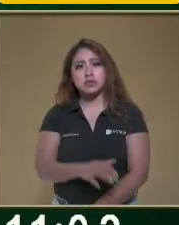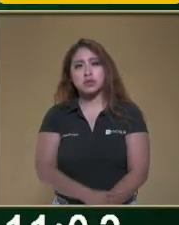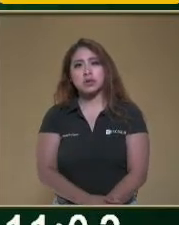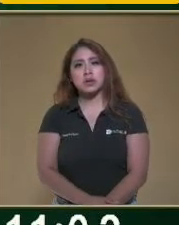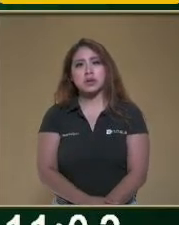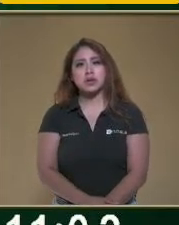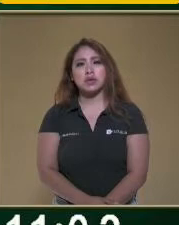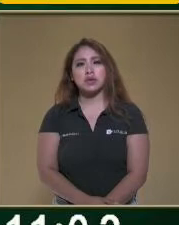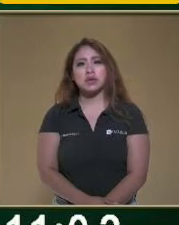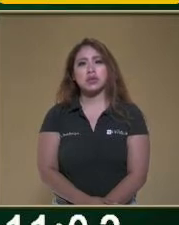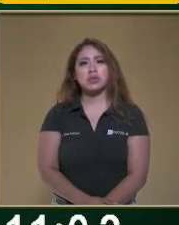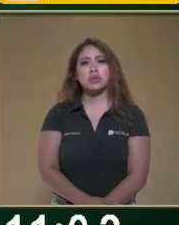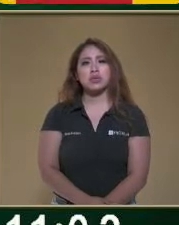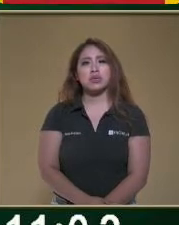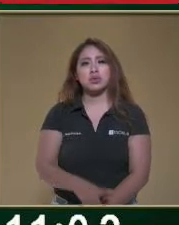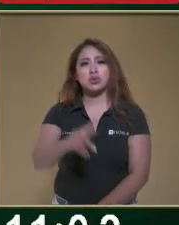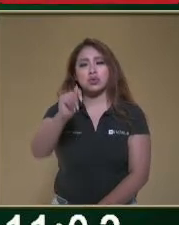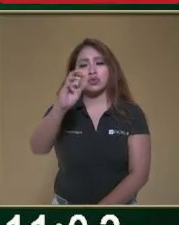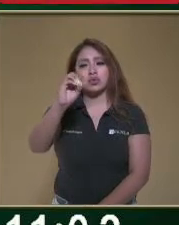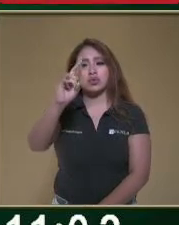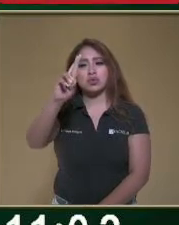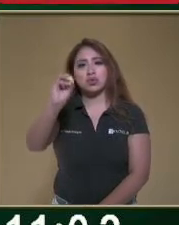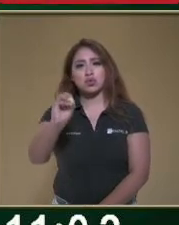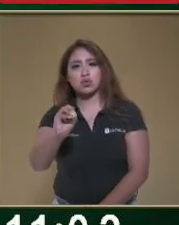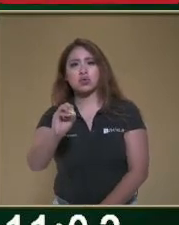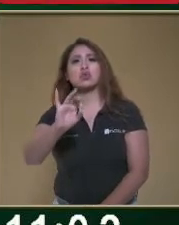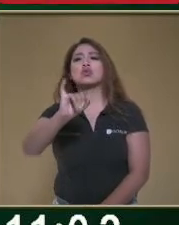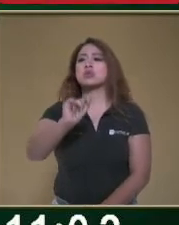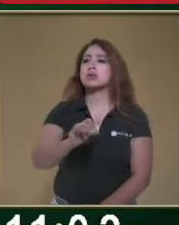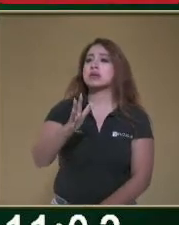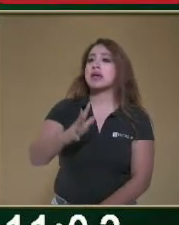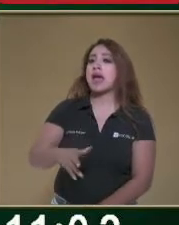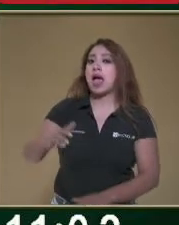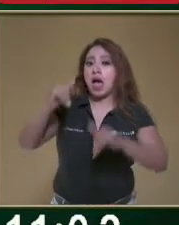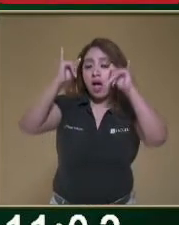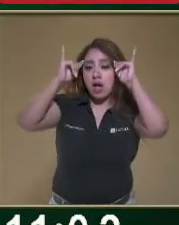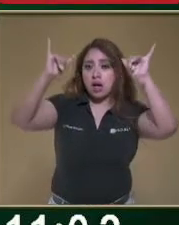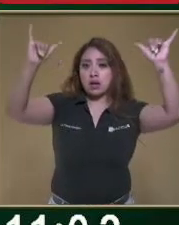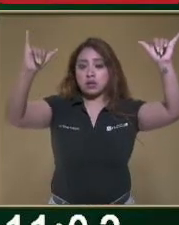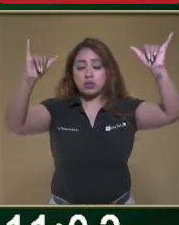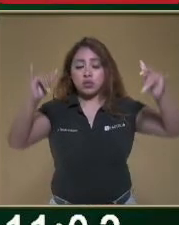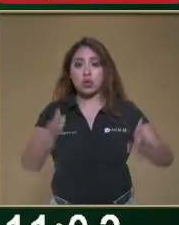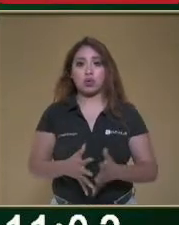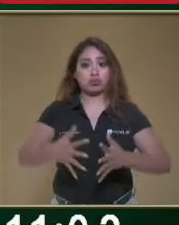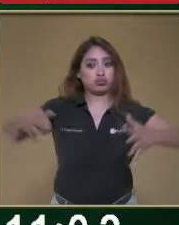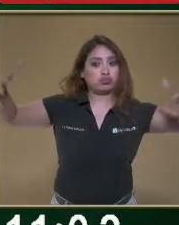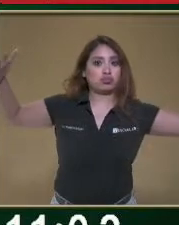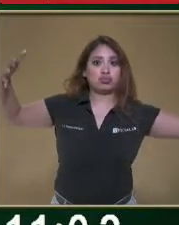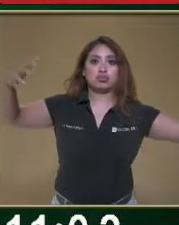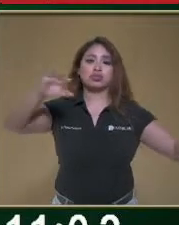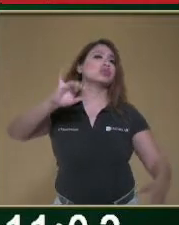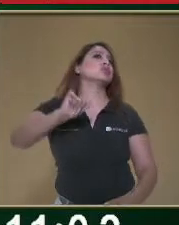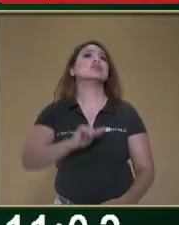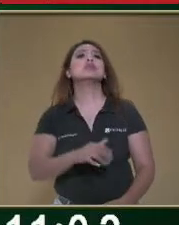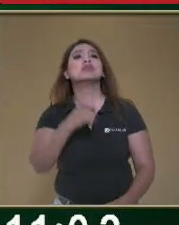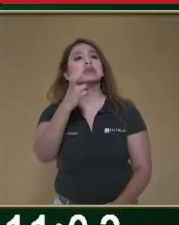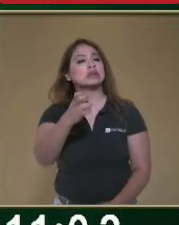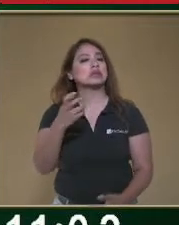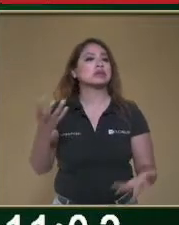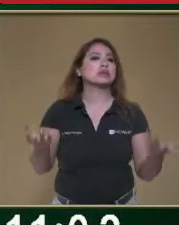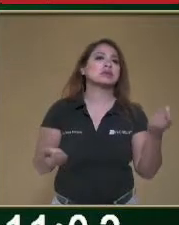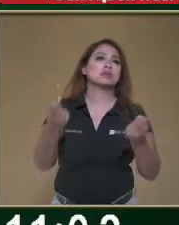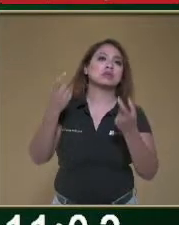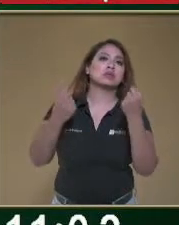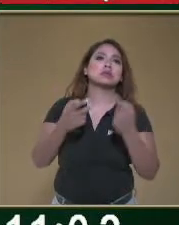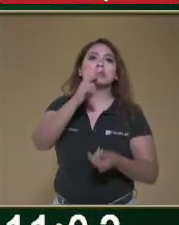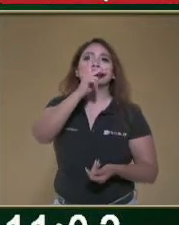enunciado? El toro es grande. Así es, el toro es grande. Bueno, y este fue nuestro juego de caza palabras. Espero que